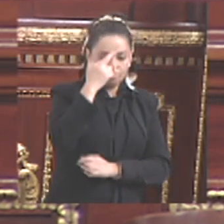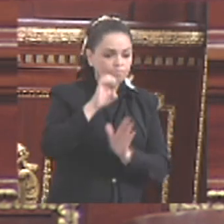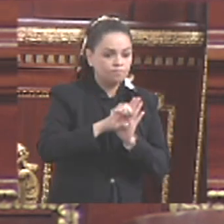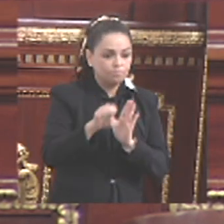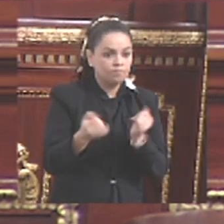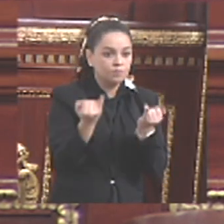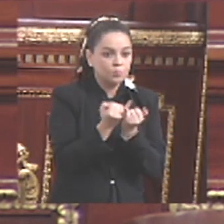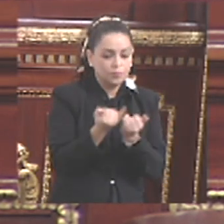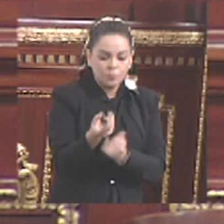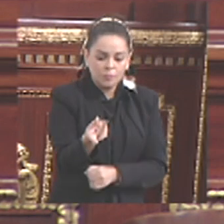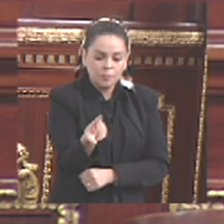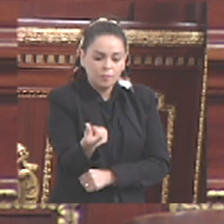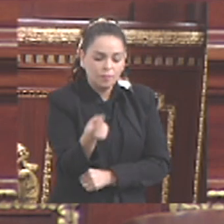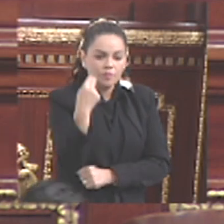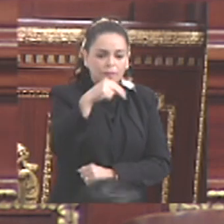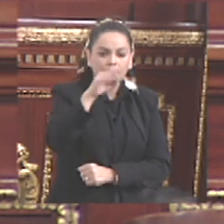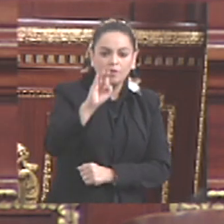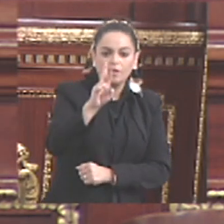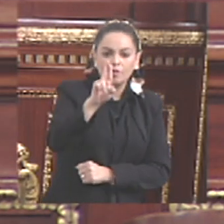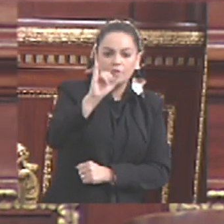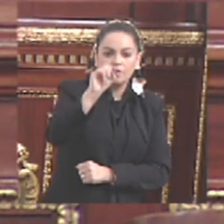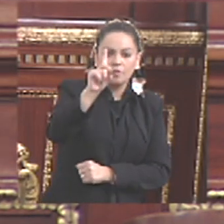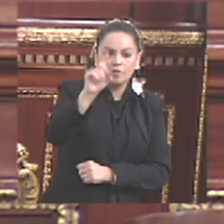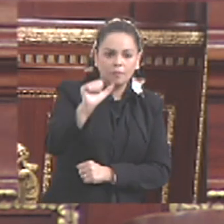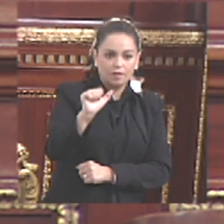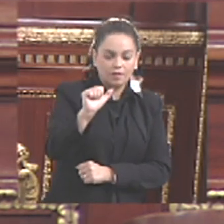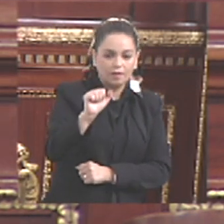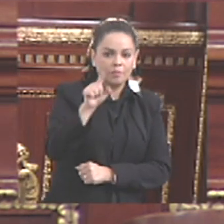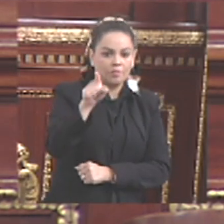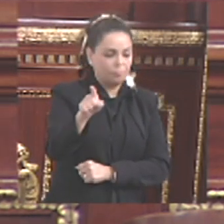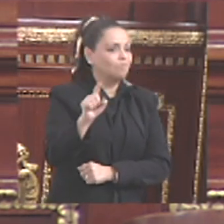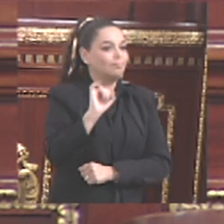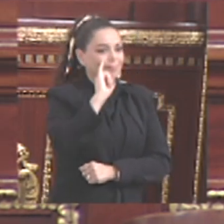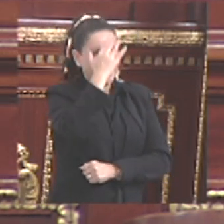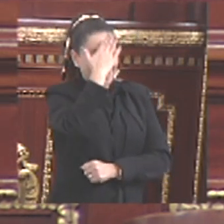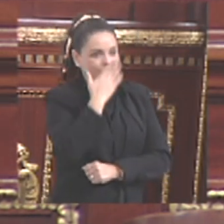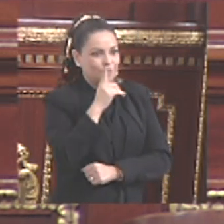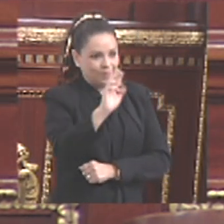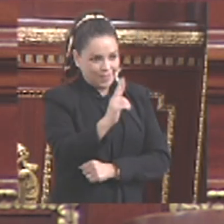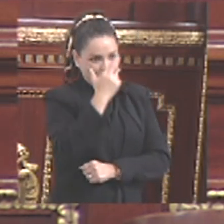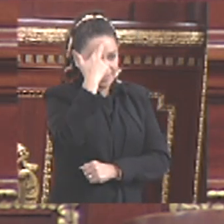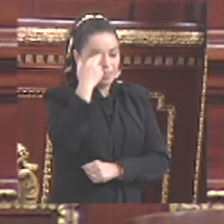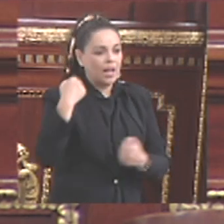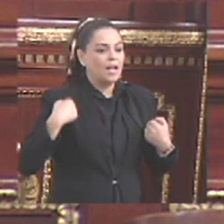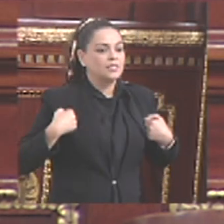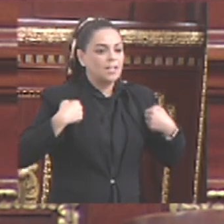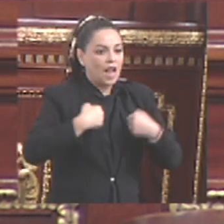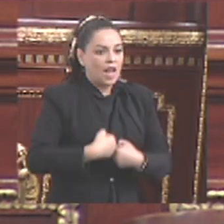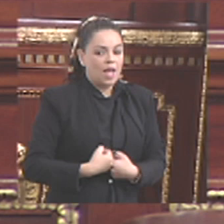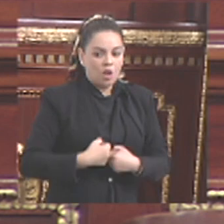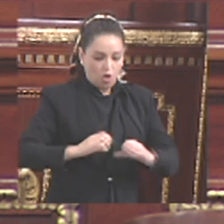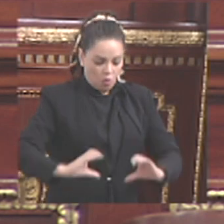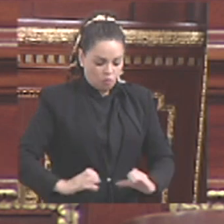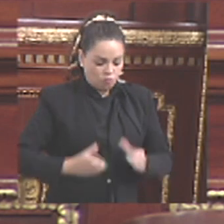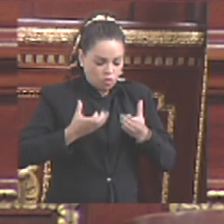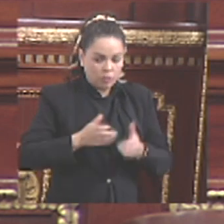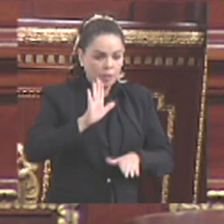en 2017. Su imagen con su chaleco y botas se convirtió en un símbolo de esperanza y